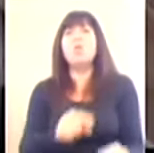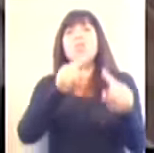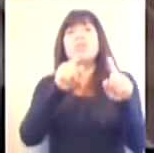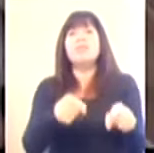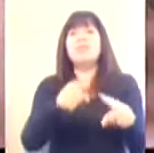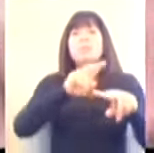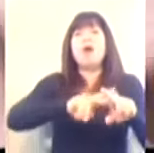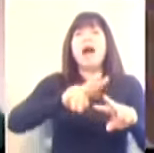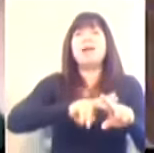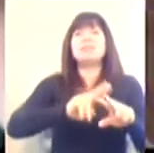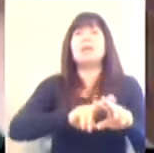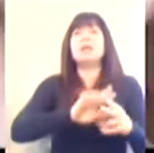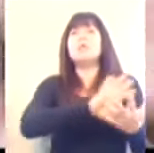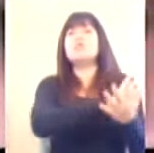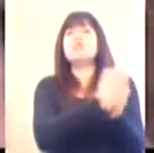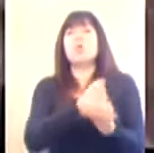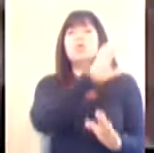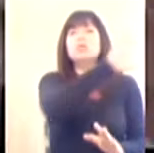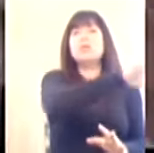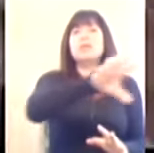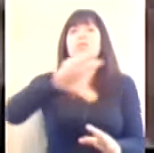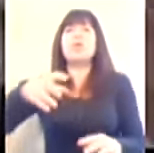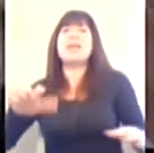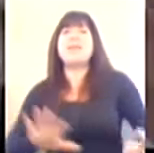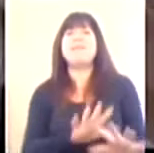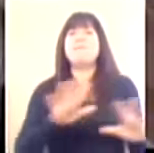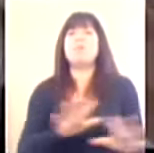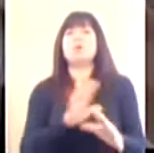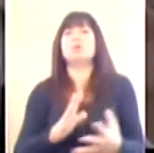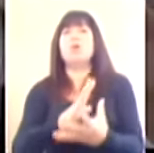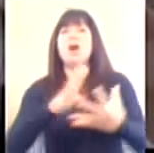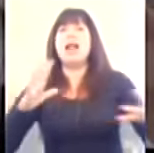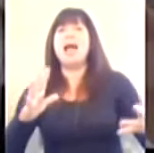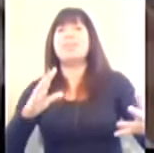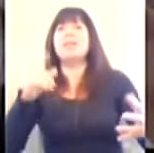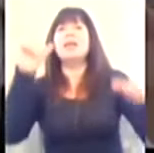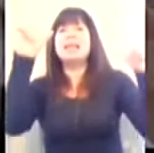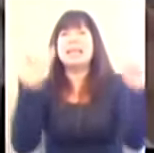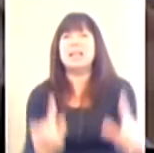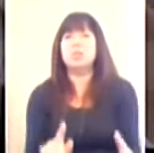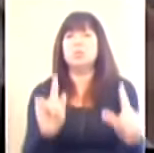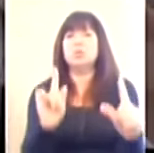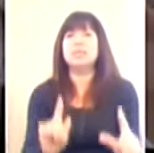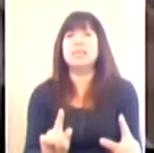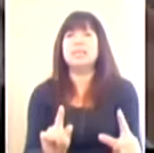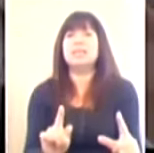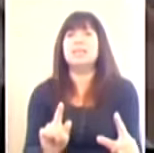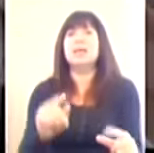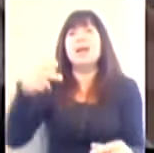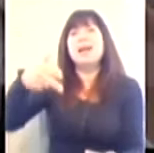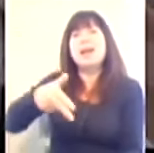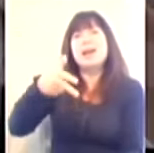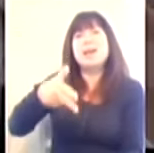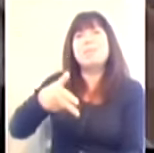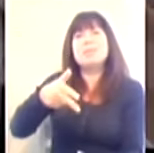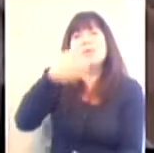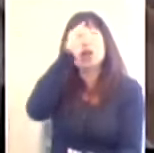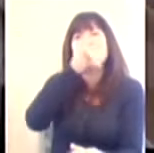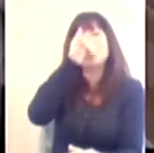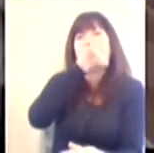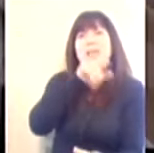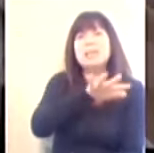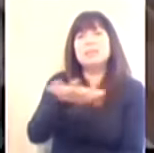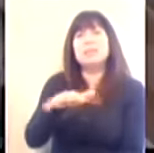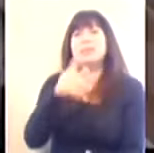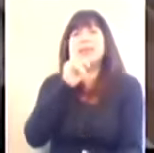hacer en todos los sectores un esfuerzo de decir, si tenemos que reducir las emisiones en tanto, ¿qué es lo que tenemos que